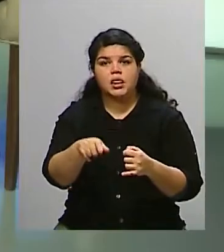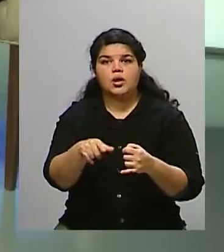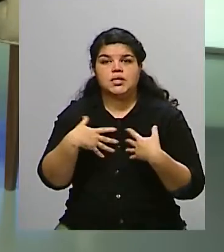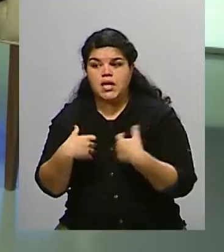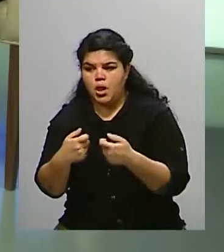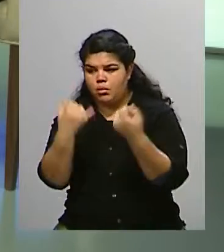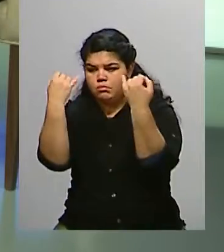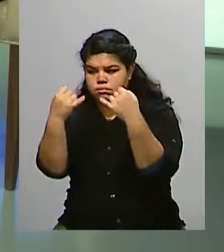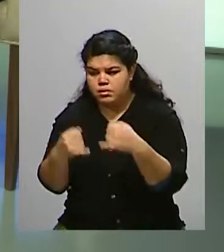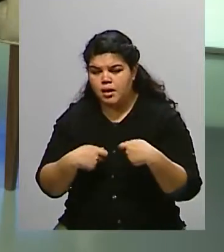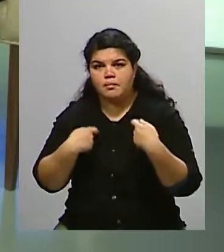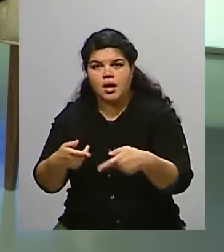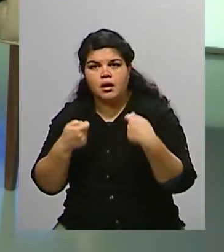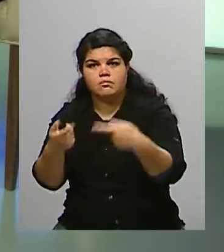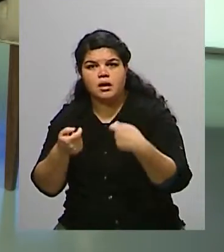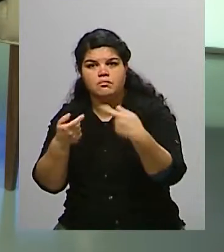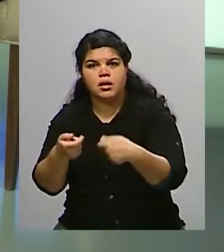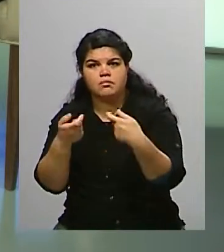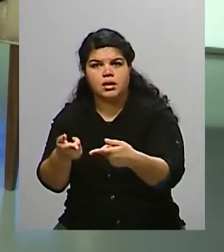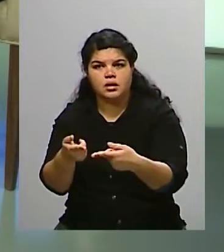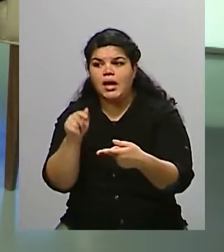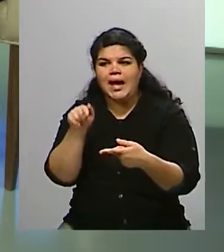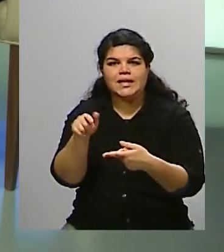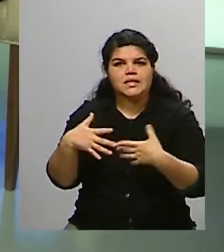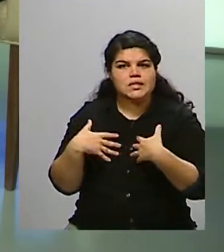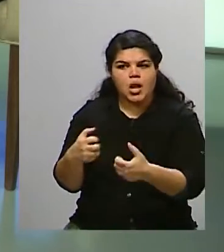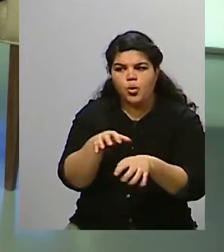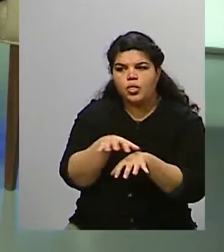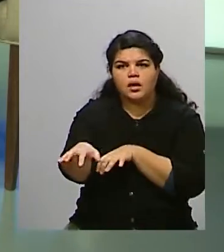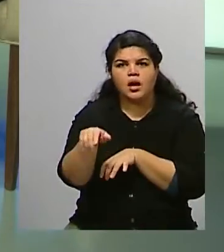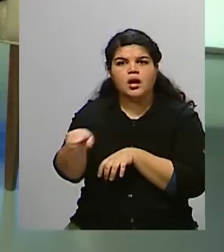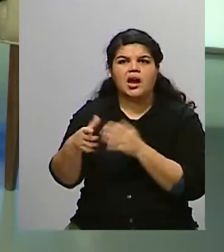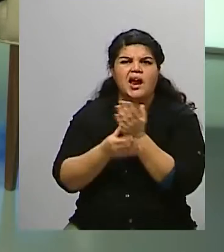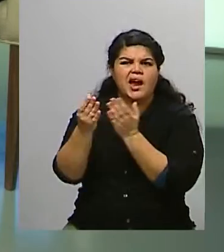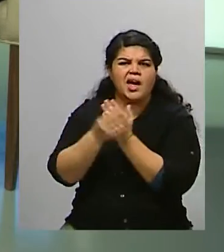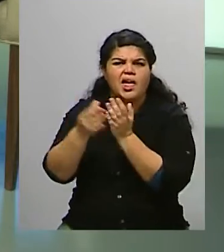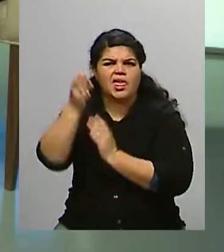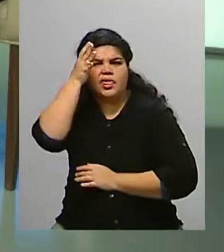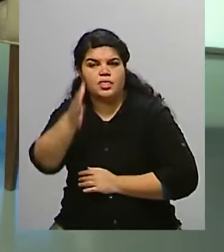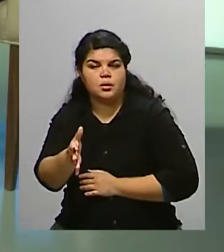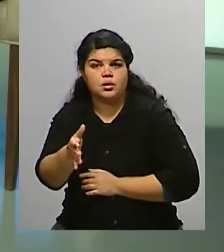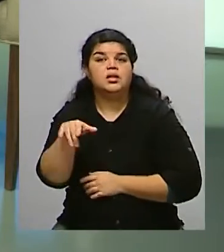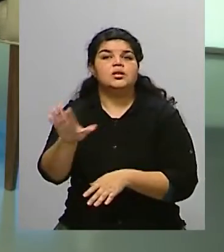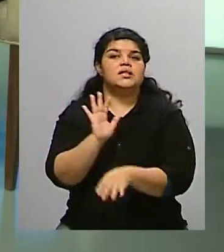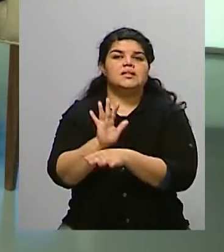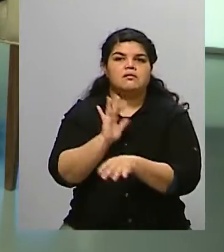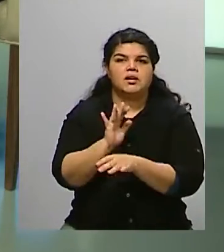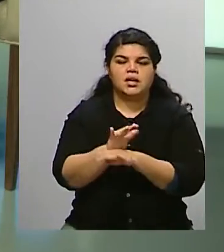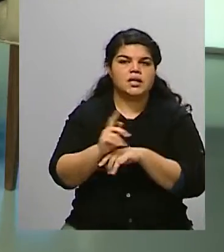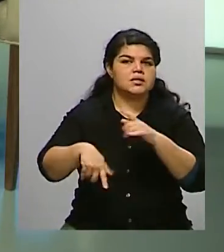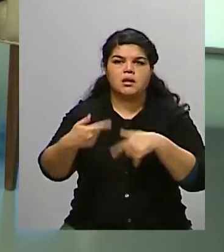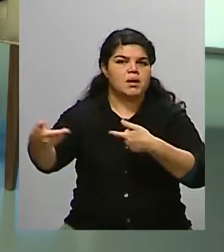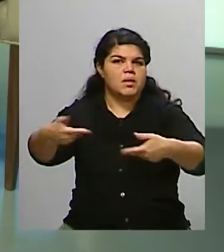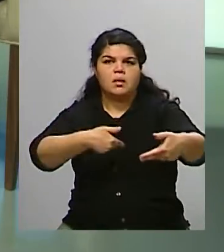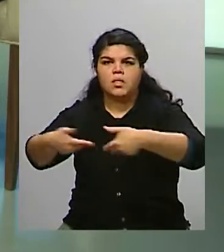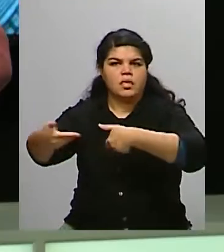sin embargo el gasto en salud tenía ciertas particularidades, que lo podemos charlar un ratito, pero ciertas particularidades que hacían que tenga una tasa de crecimiento mayor. Entonces siempre los